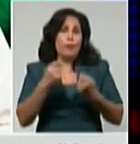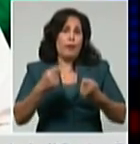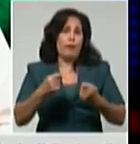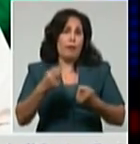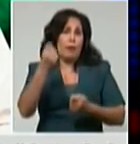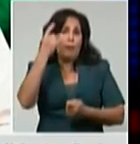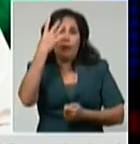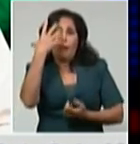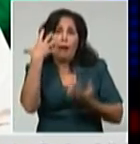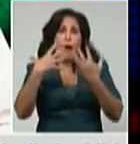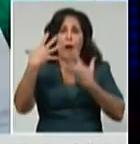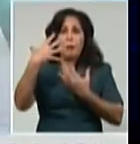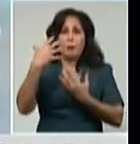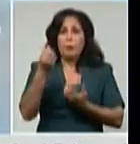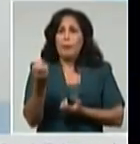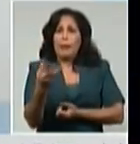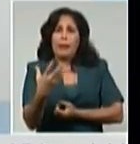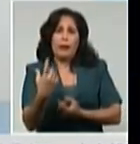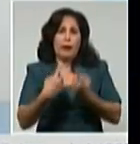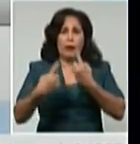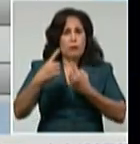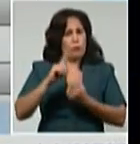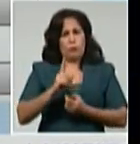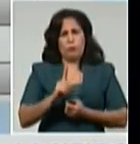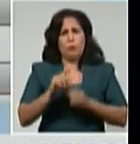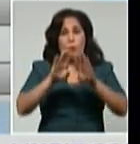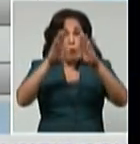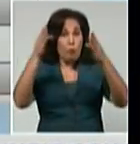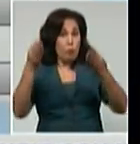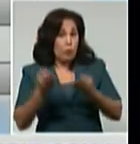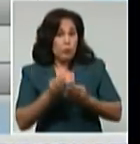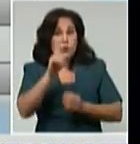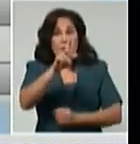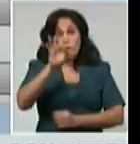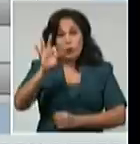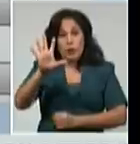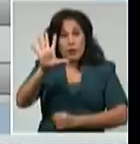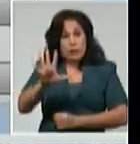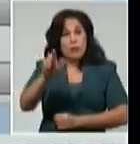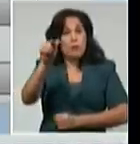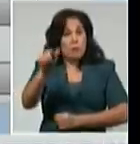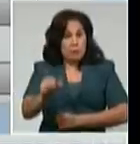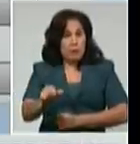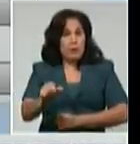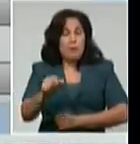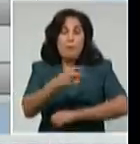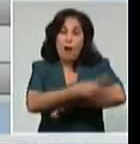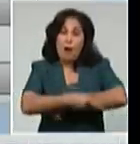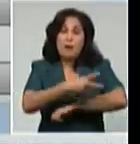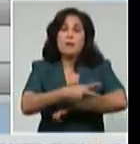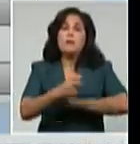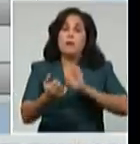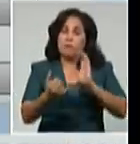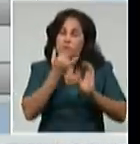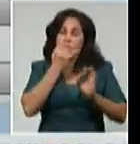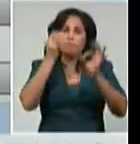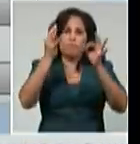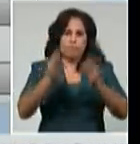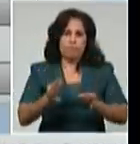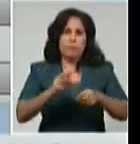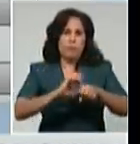Aunque se mantienen 185 países que han reportado la COVID, pero